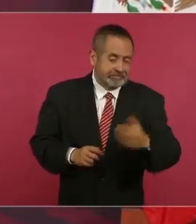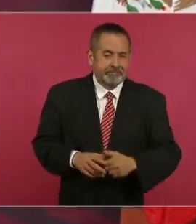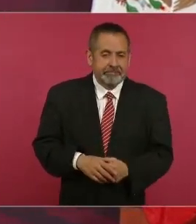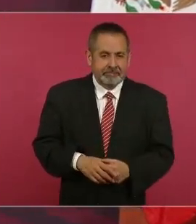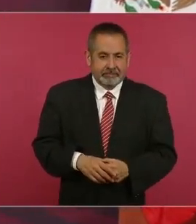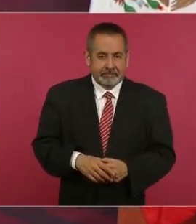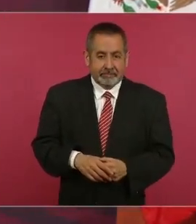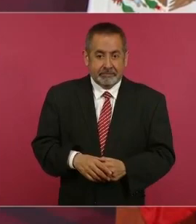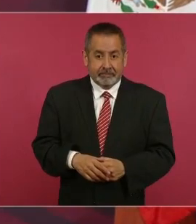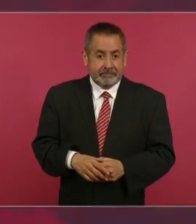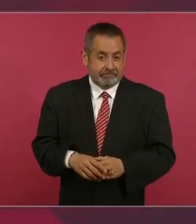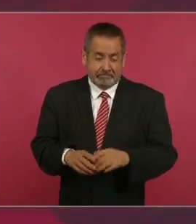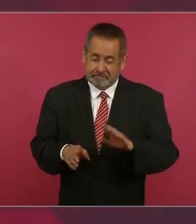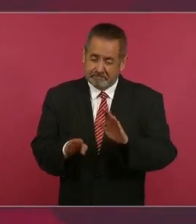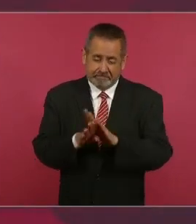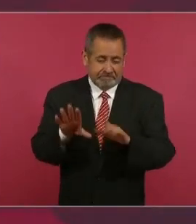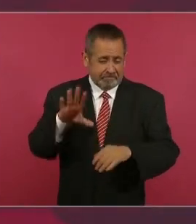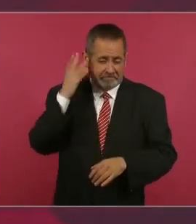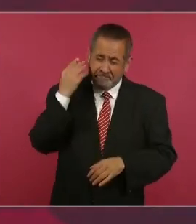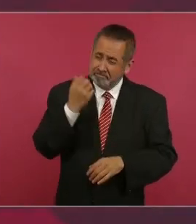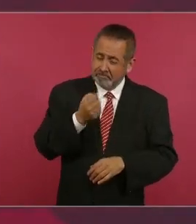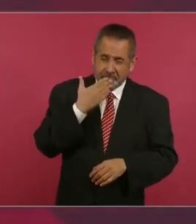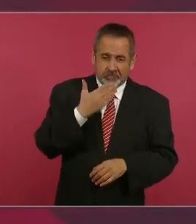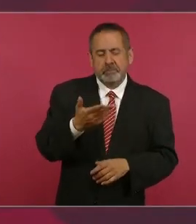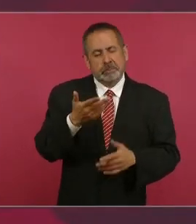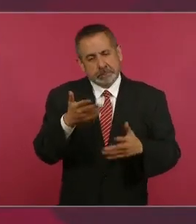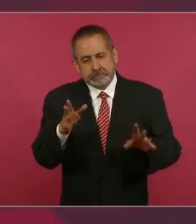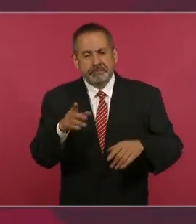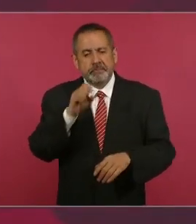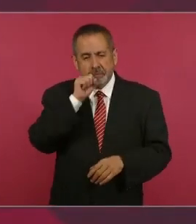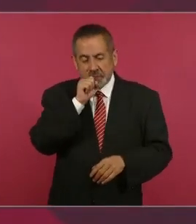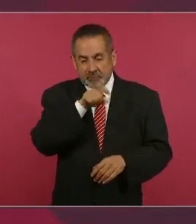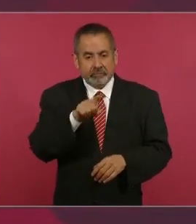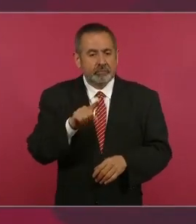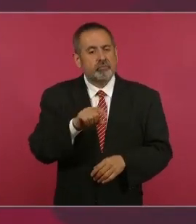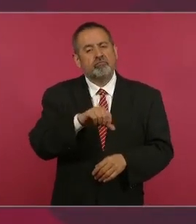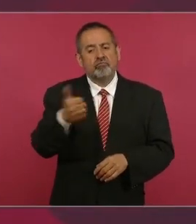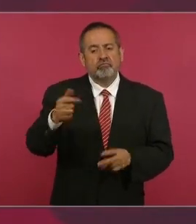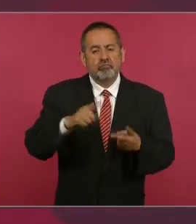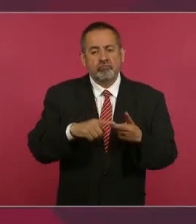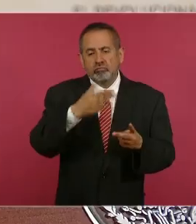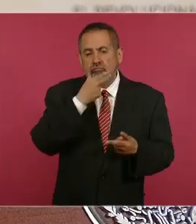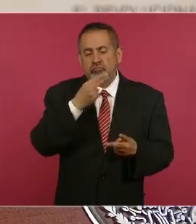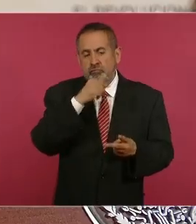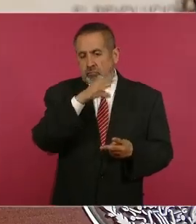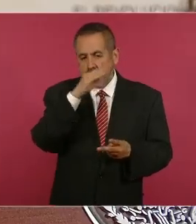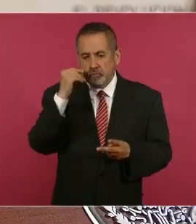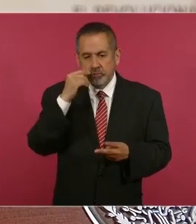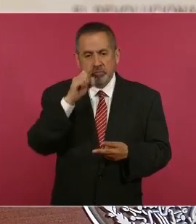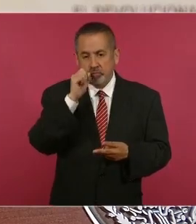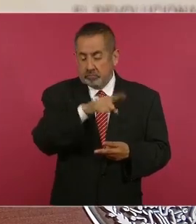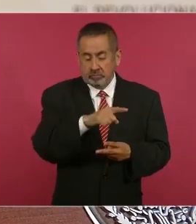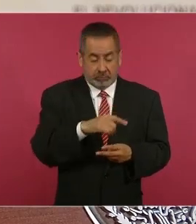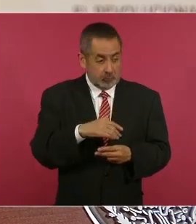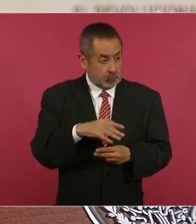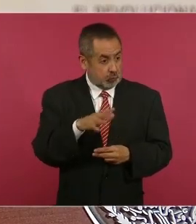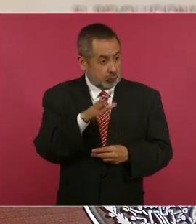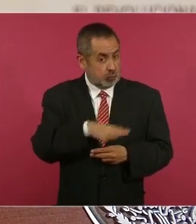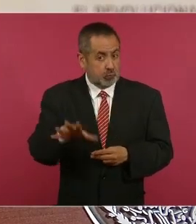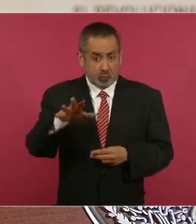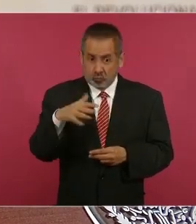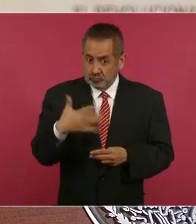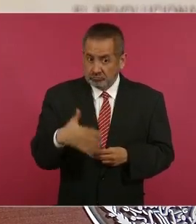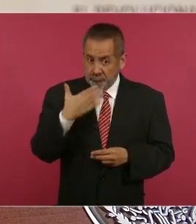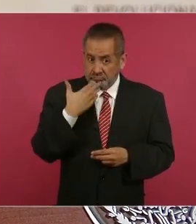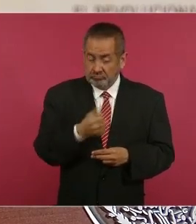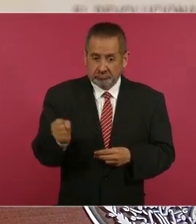por la velocidad que trae, pero muy bueno. Y otro cubano que es un fenómeno,